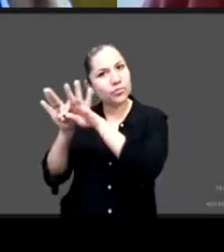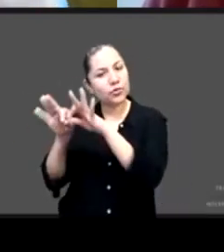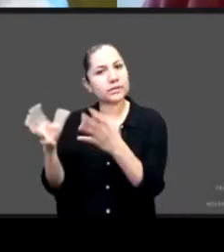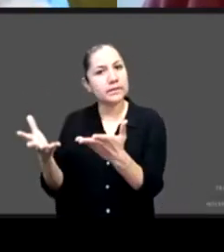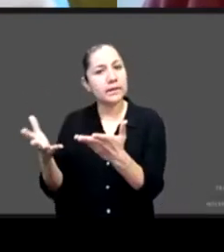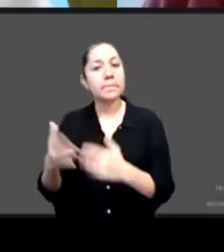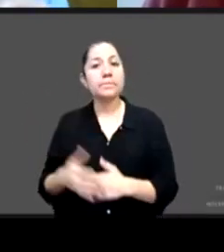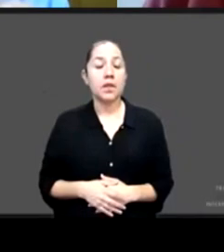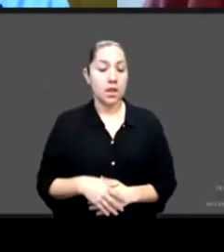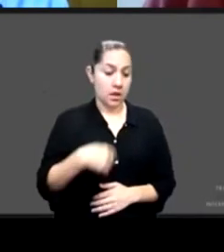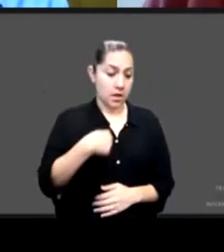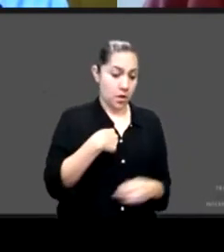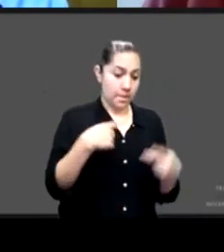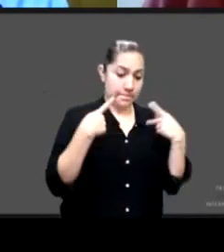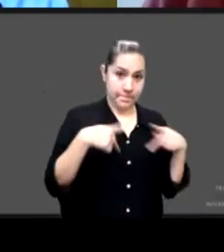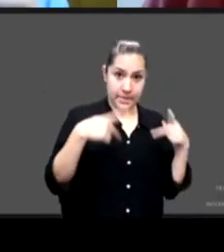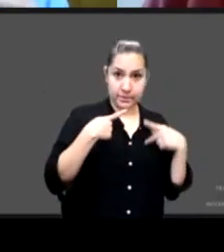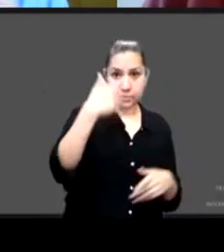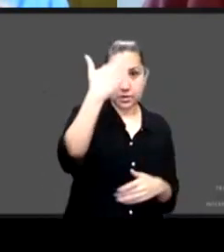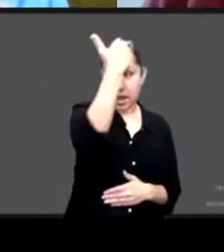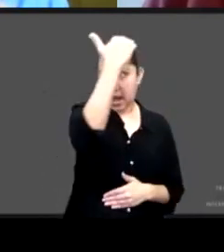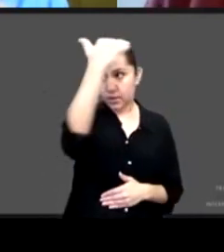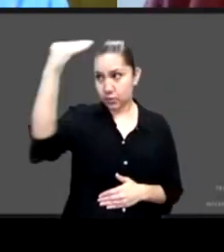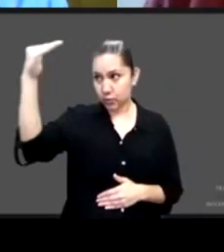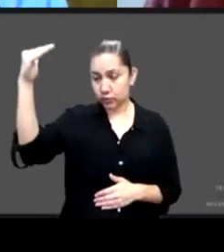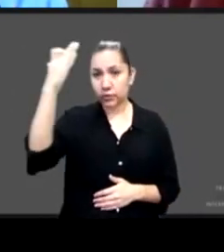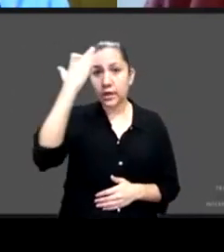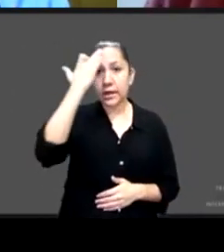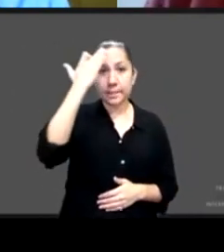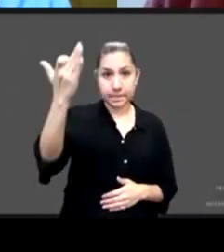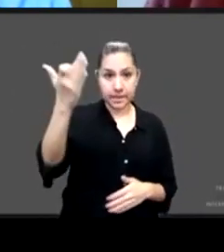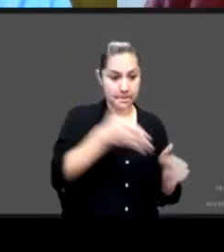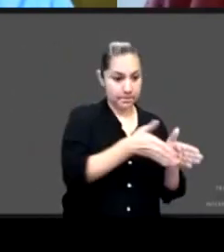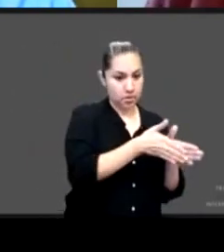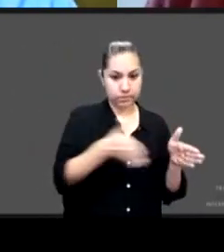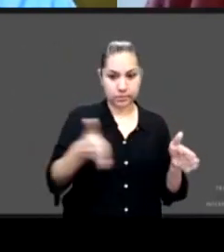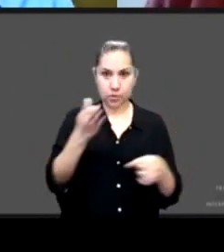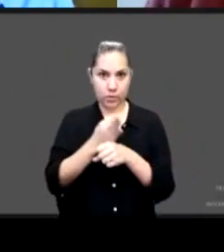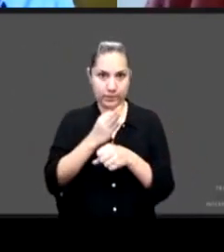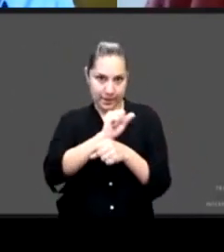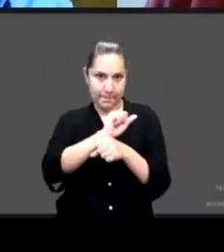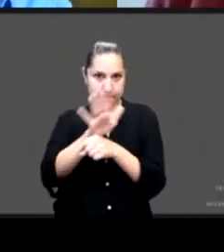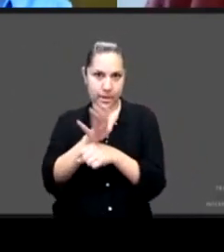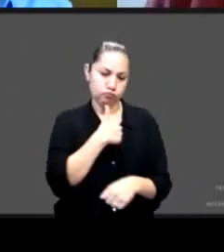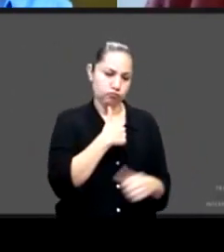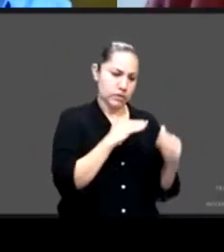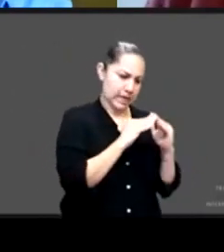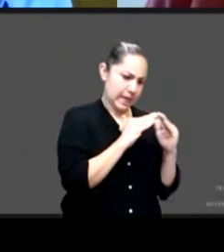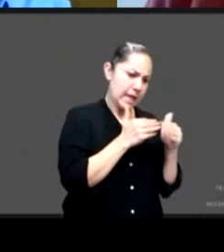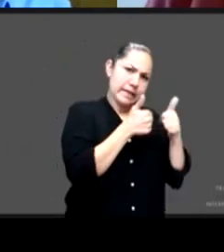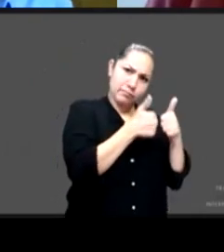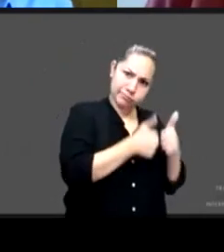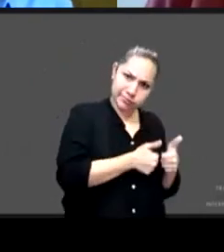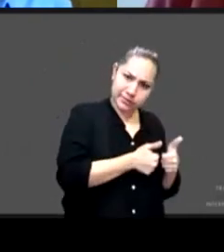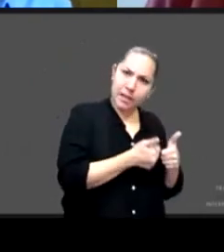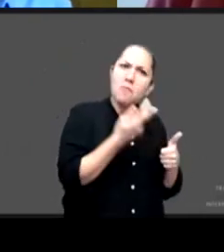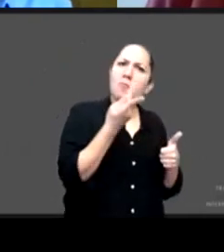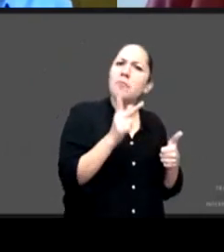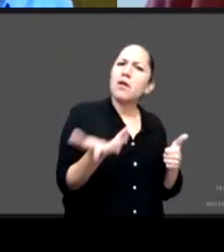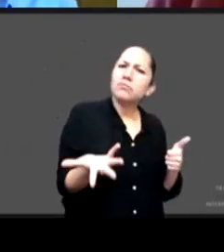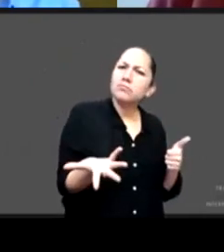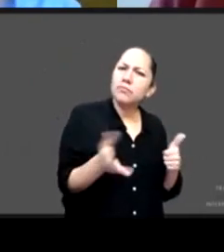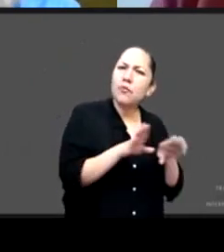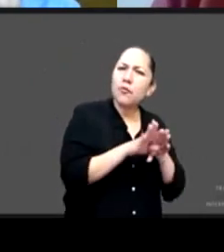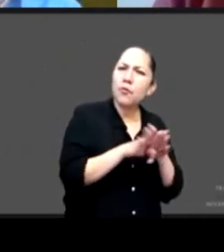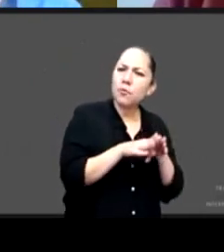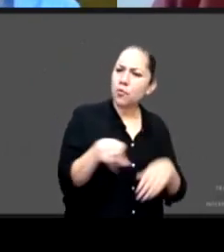en este caso durante la pandemia, aislados en casa, podamos trabajar, colaborar, involucrar a niñas, niños,